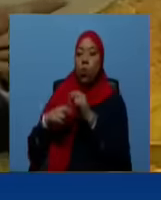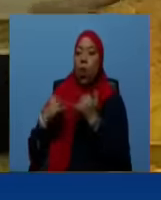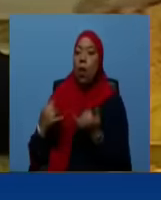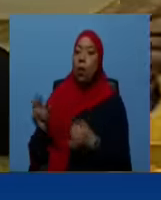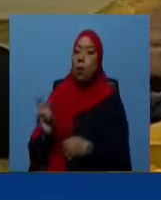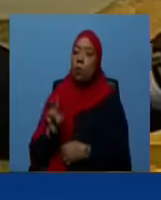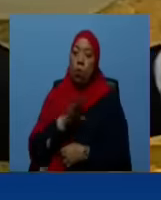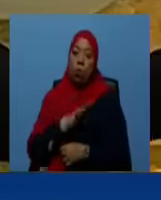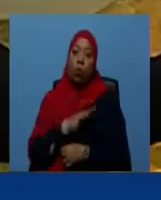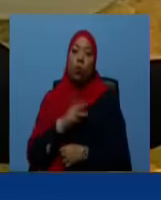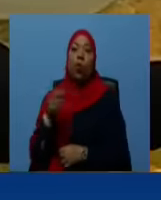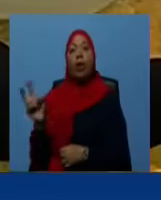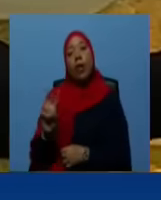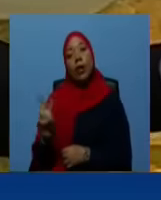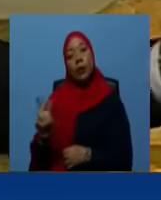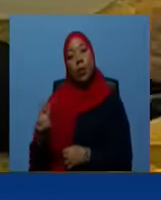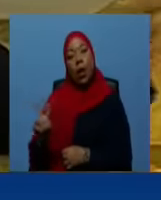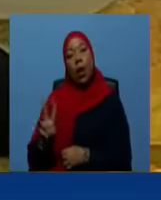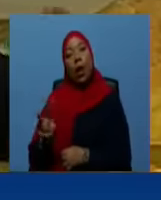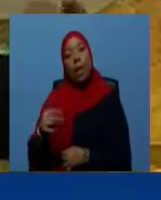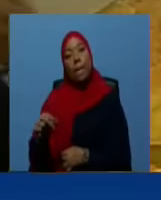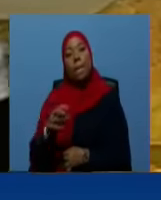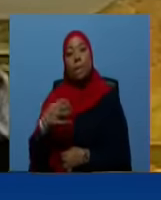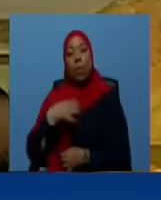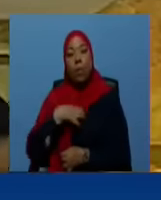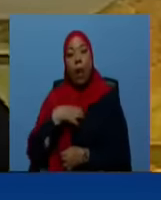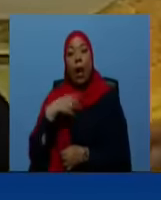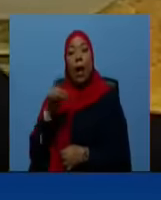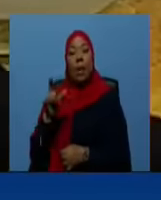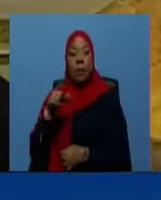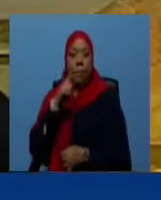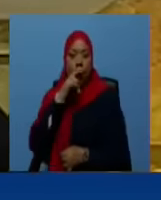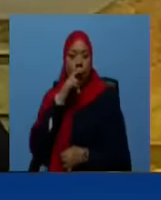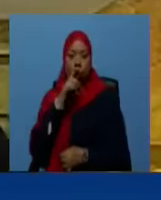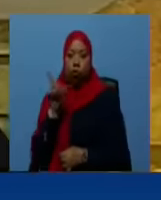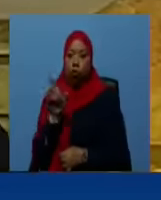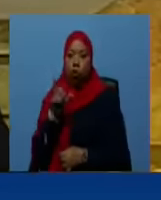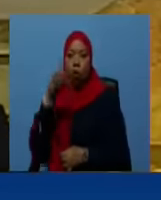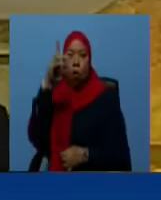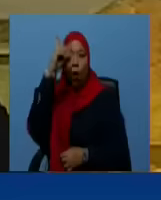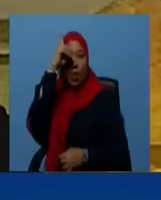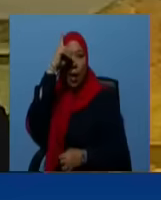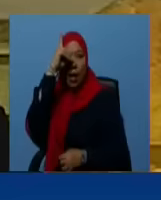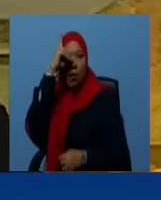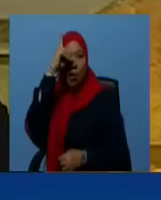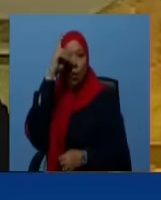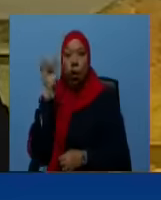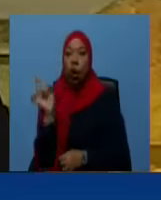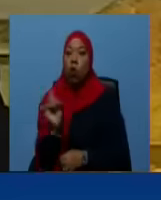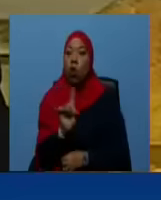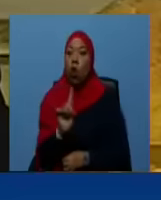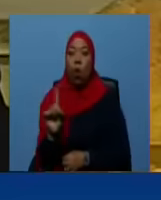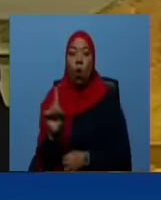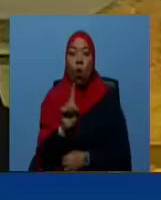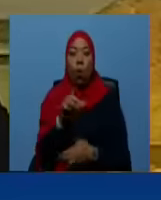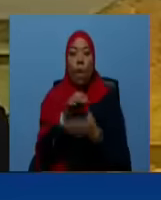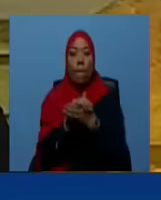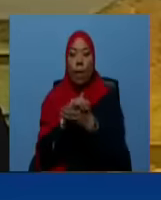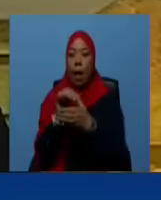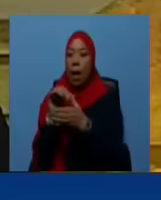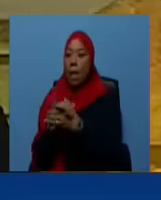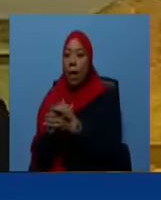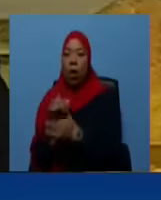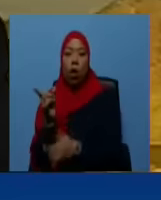nos pertenece a todos. Este país no le pertenece a Maduro, o a Delcy, o a Calixto, o a